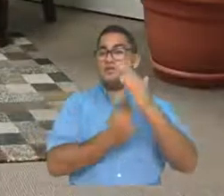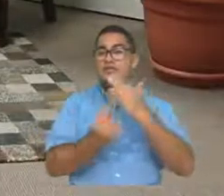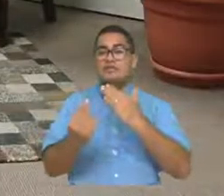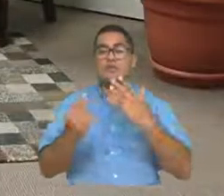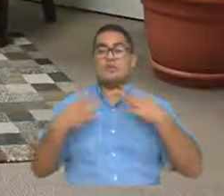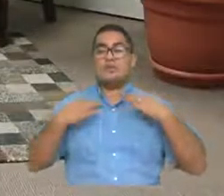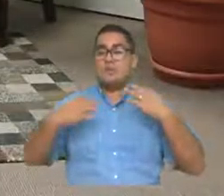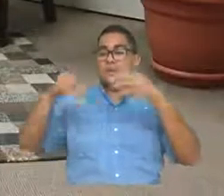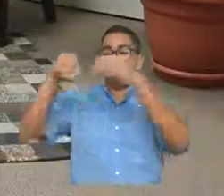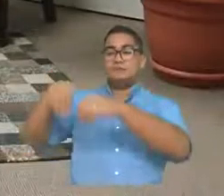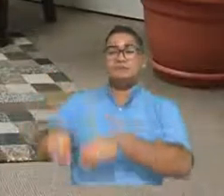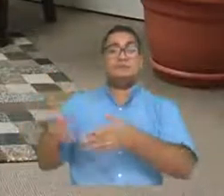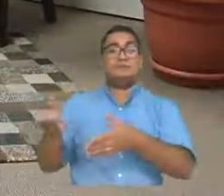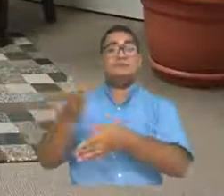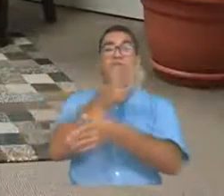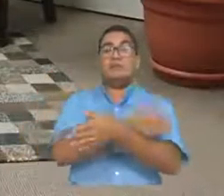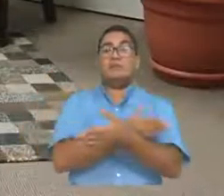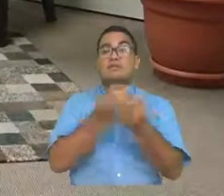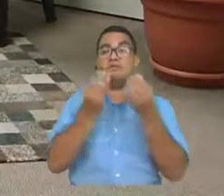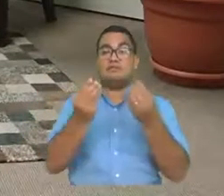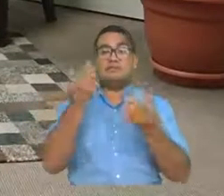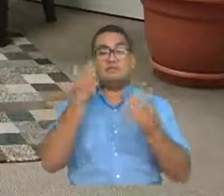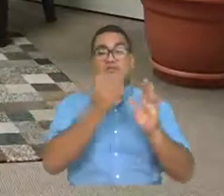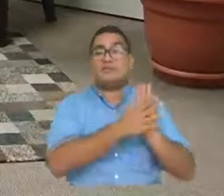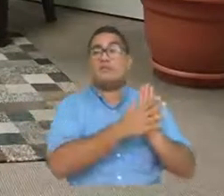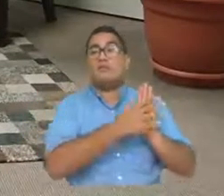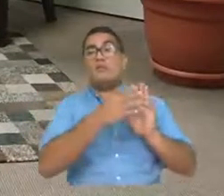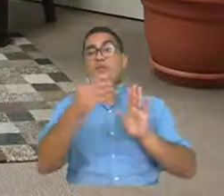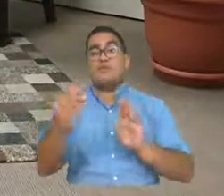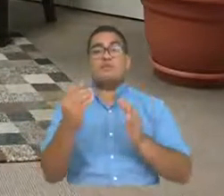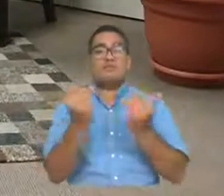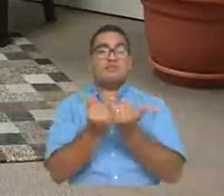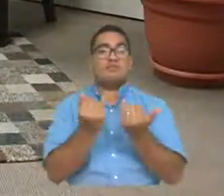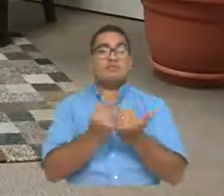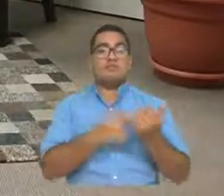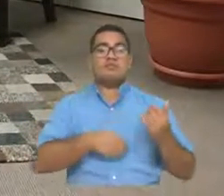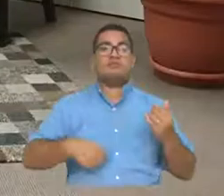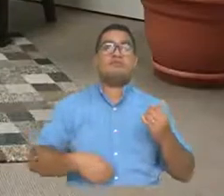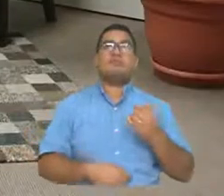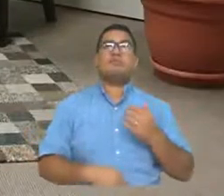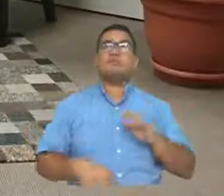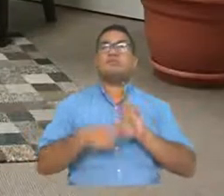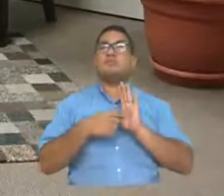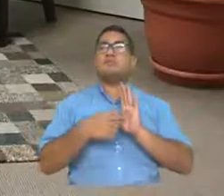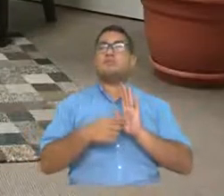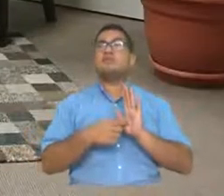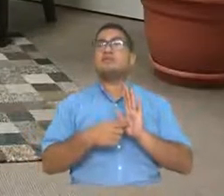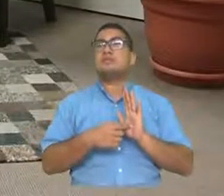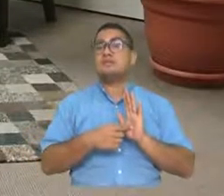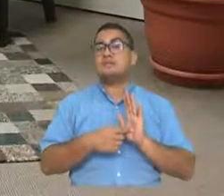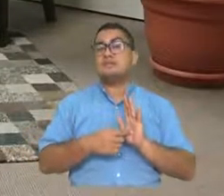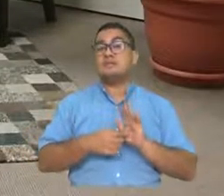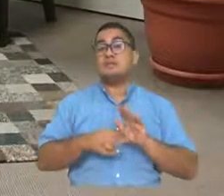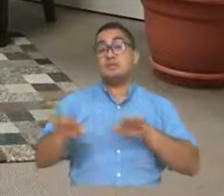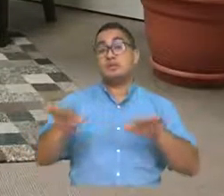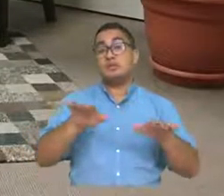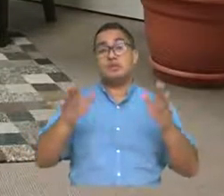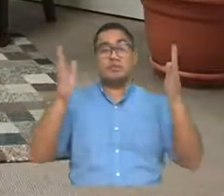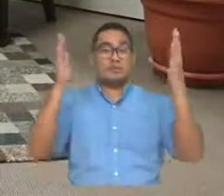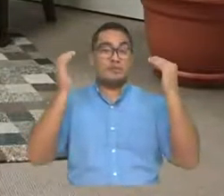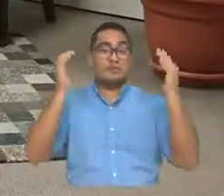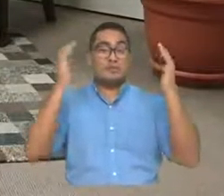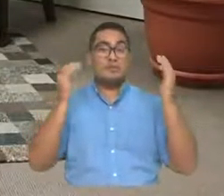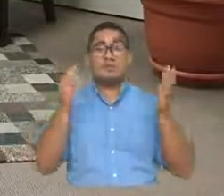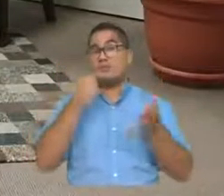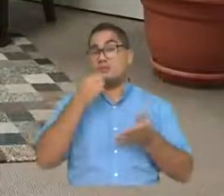casa. Por ejemplo, si antes no limpiabas con cloro todas tus superficies, ahora tenés que aprender a hacerlo. O eso de quitarse la